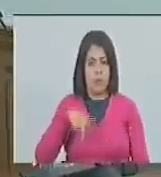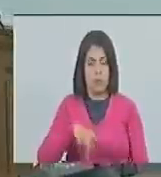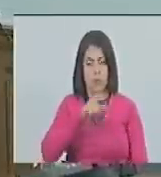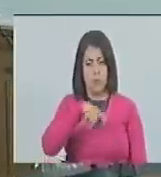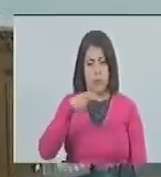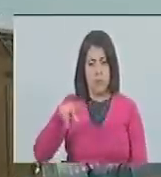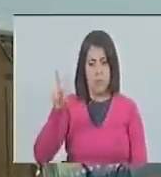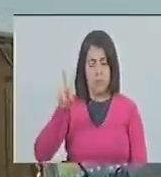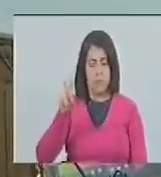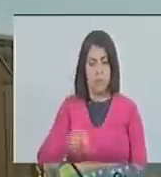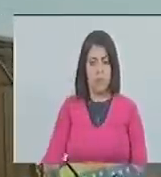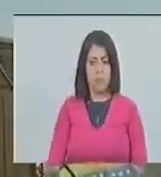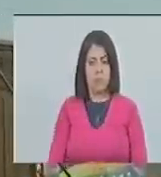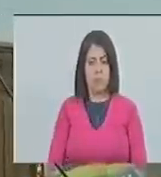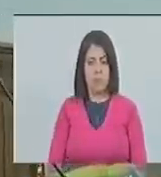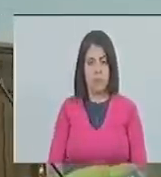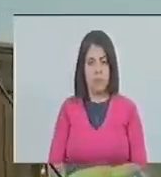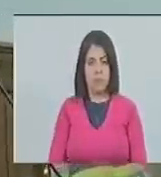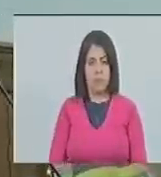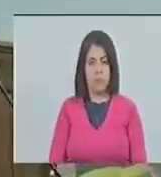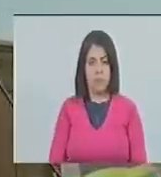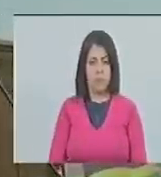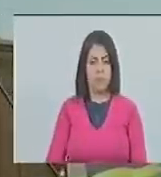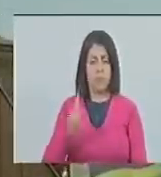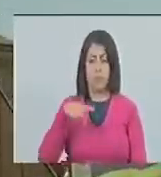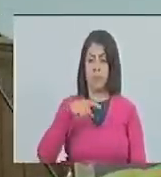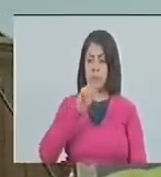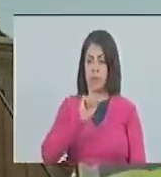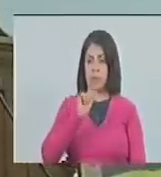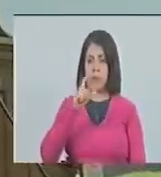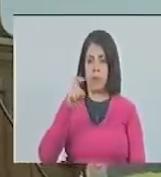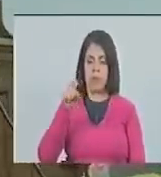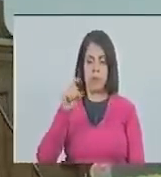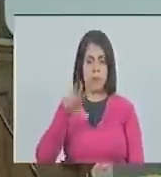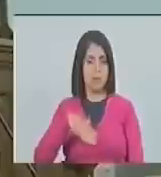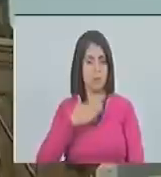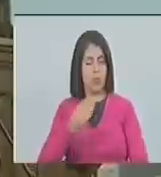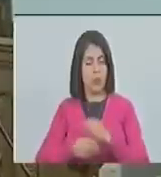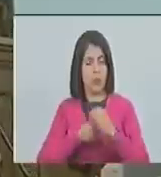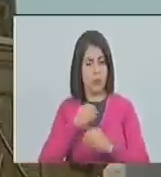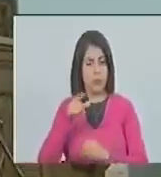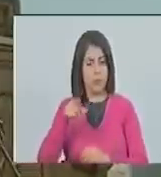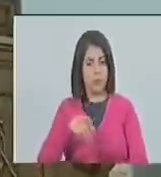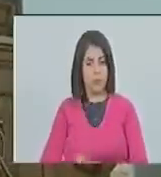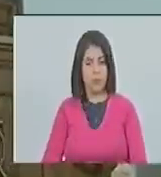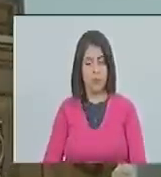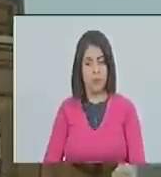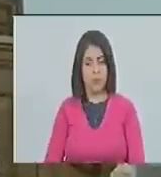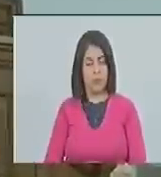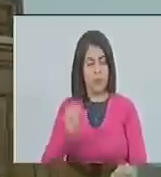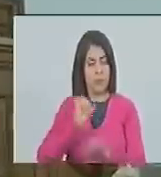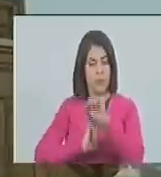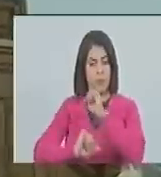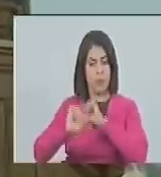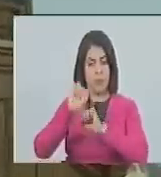de los venezolanos? ¿Qué ley violó Alex Saab para poder